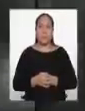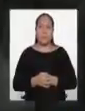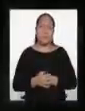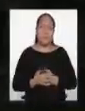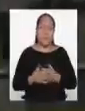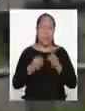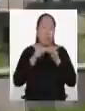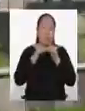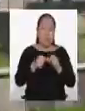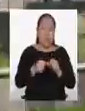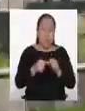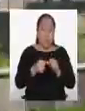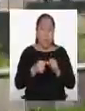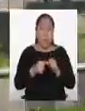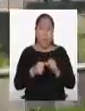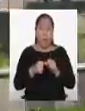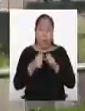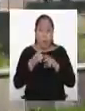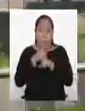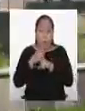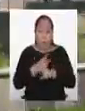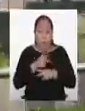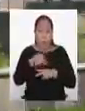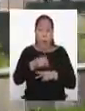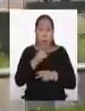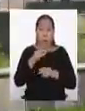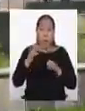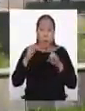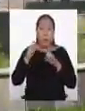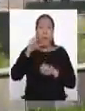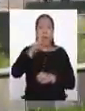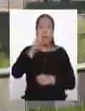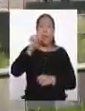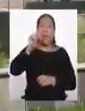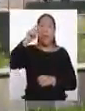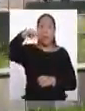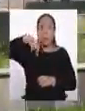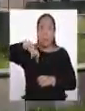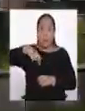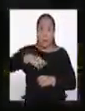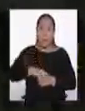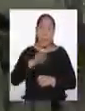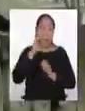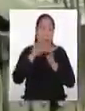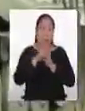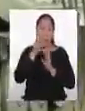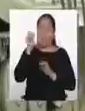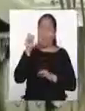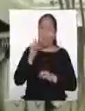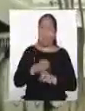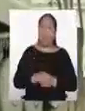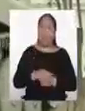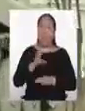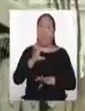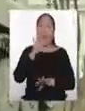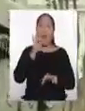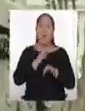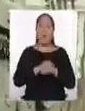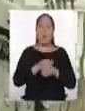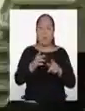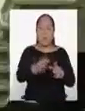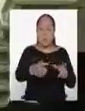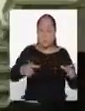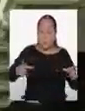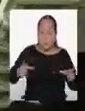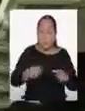Aún se conservan varios de estos tanques LTP de procedencia checa, como este, por ejemplo, que encontramos en el jardín